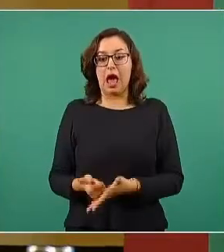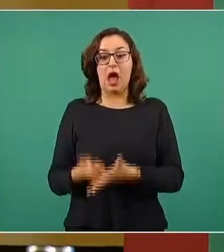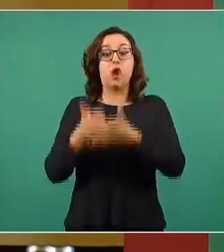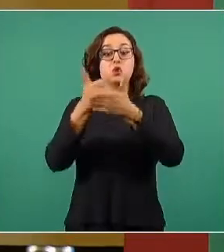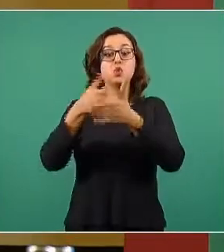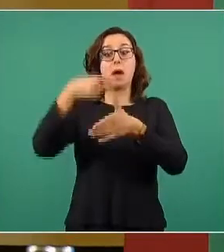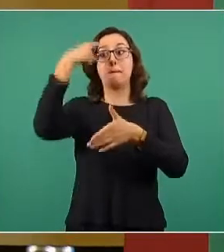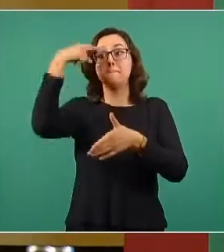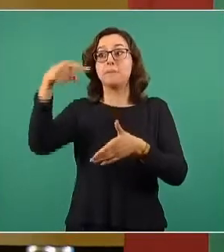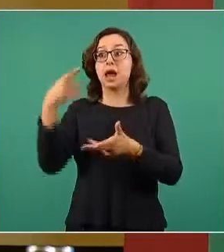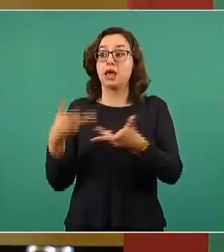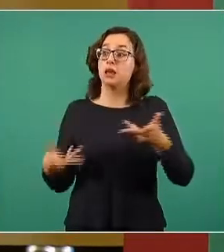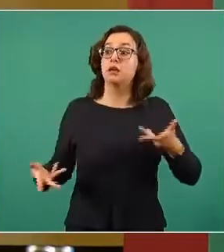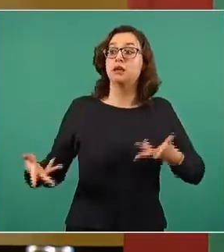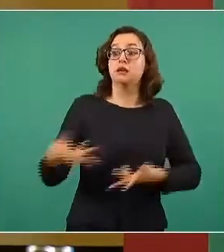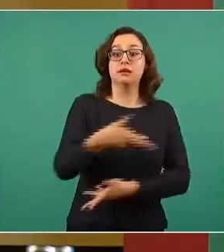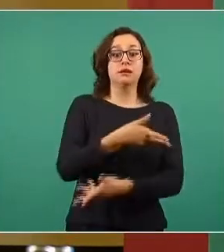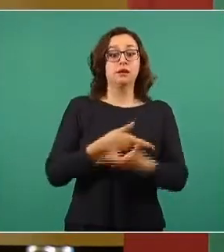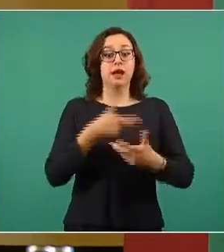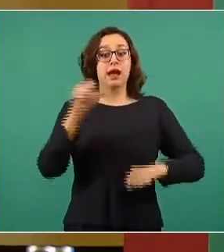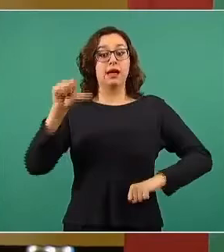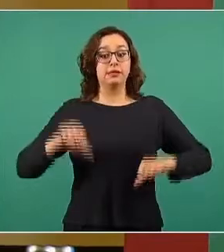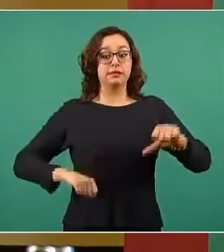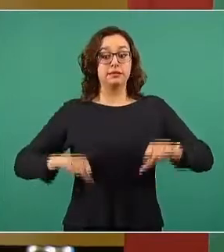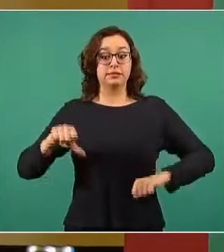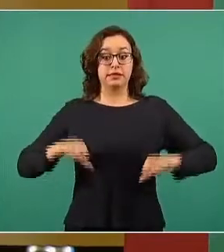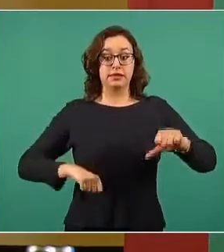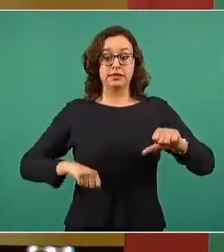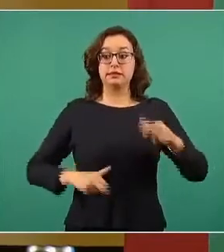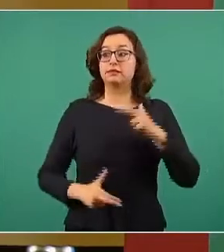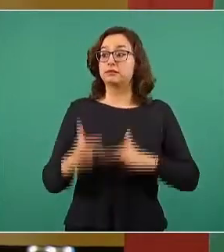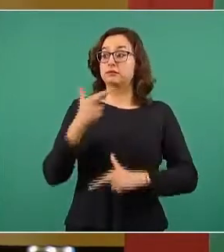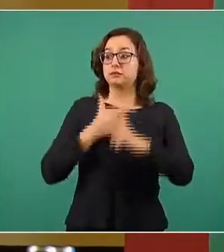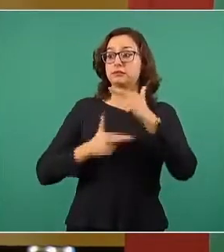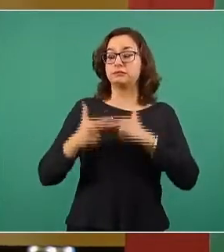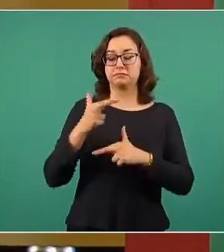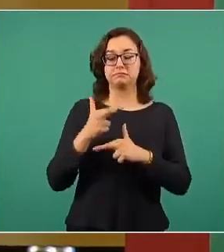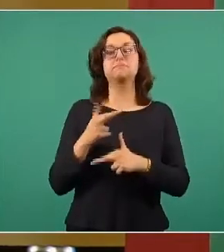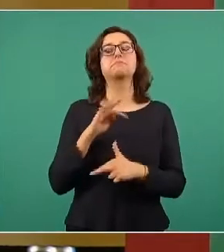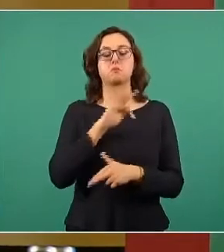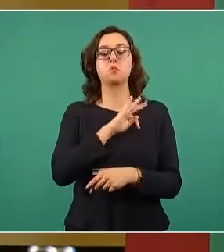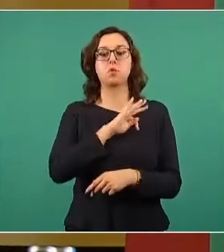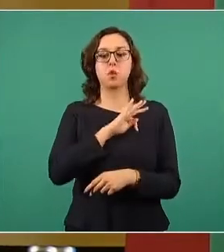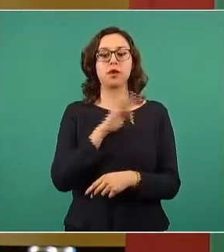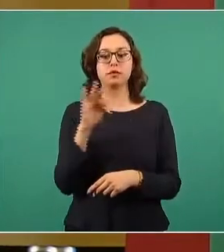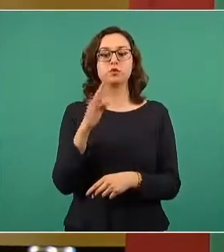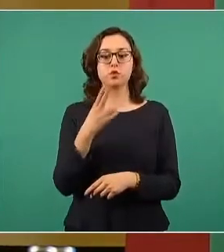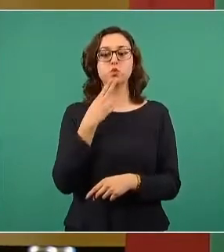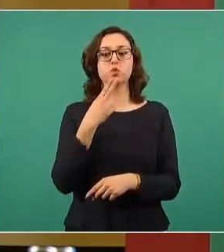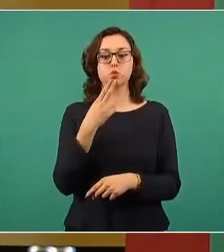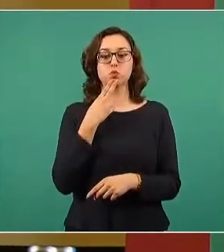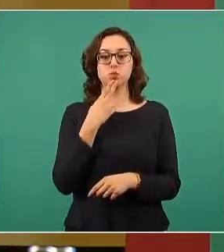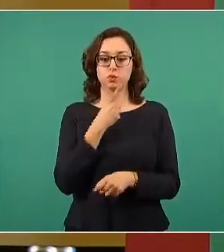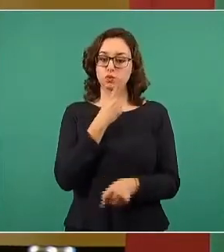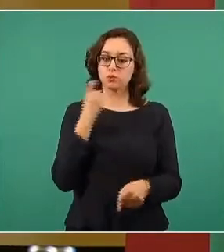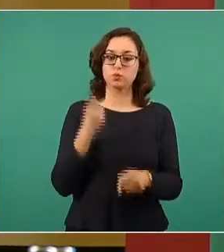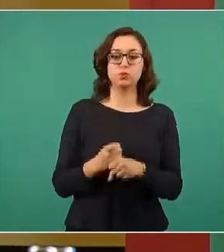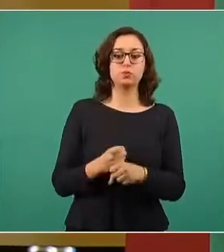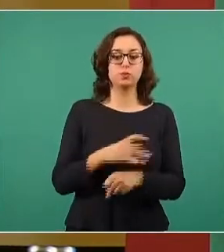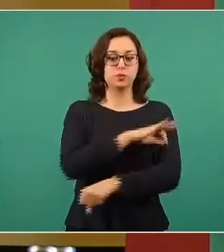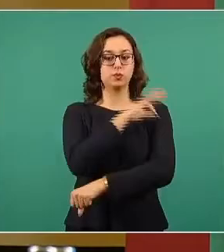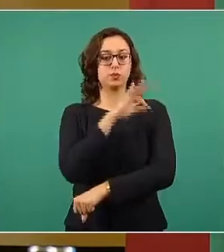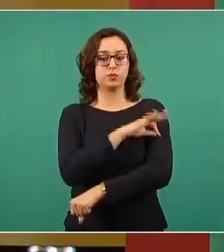la dinámica epidémica, es decir, al acontecer de la epidemia. En este caso, en una situación